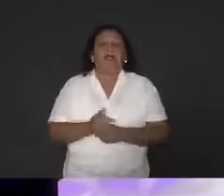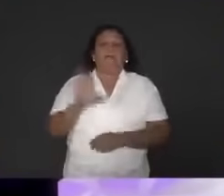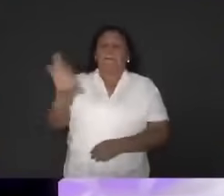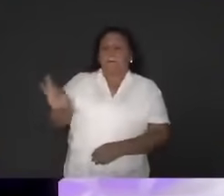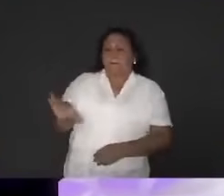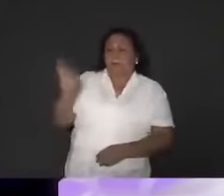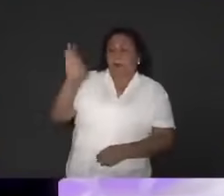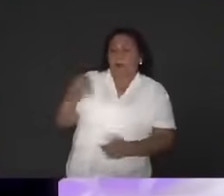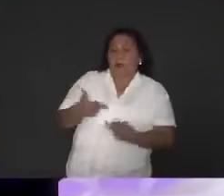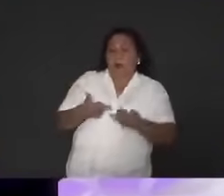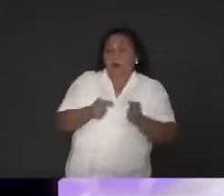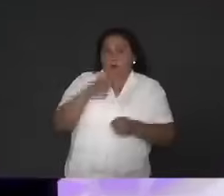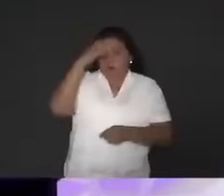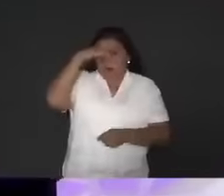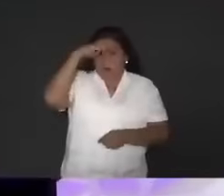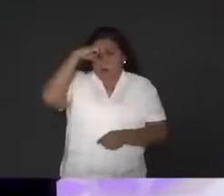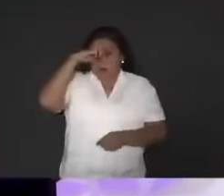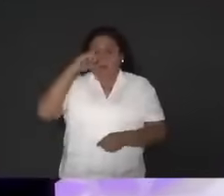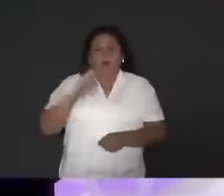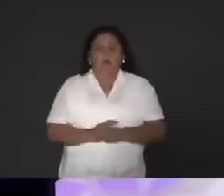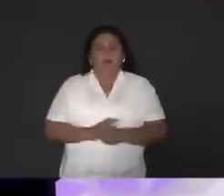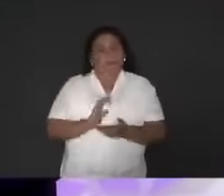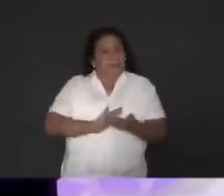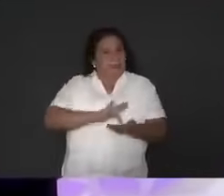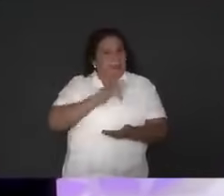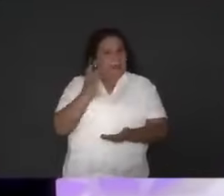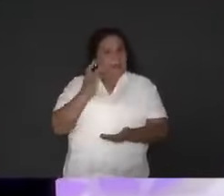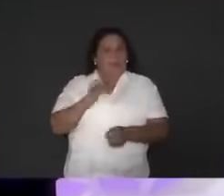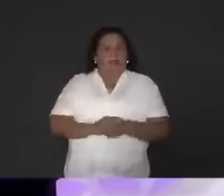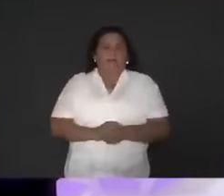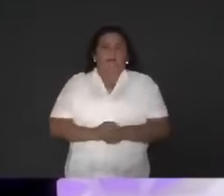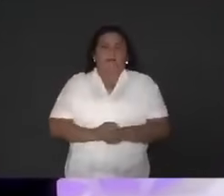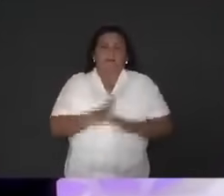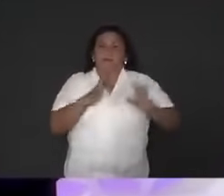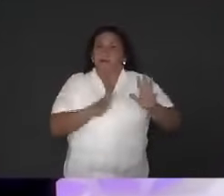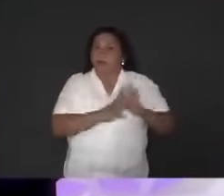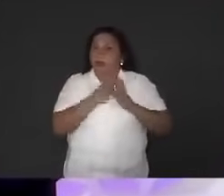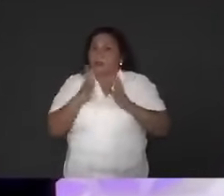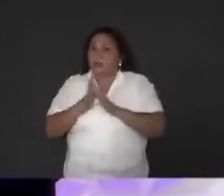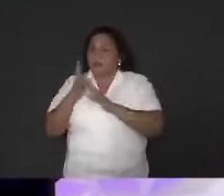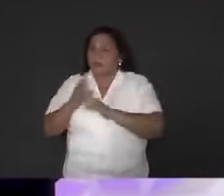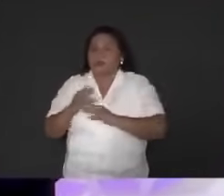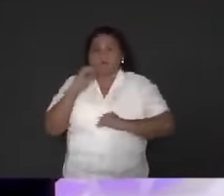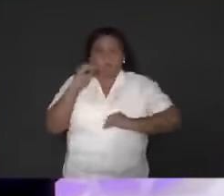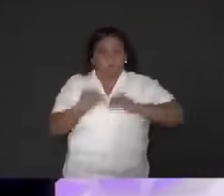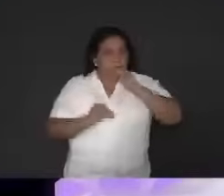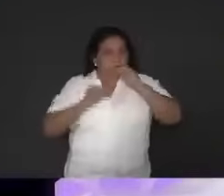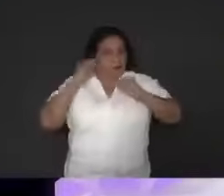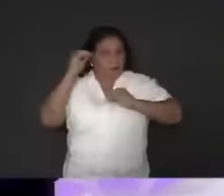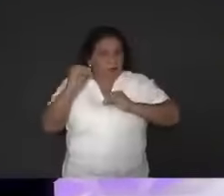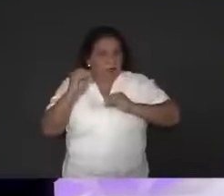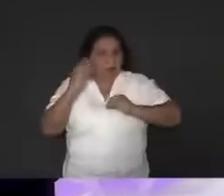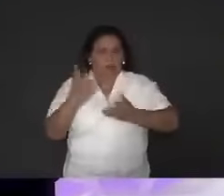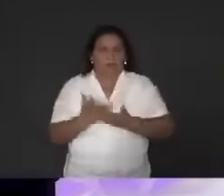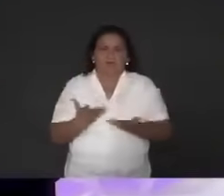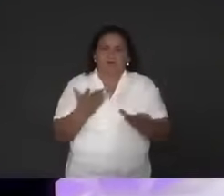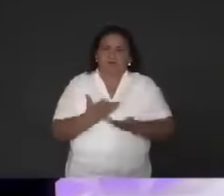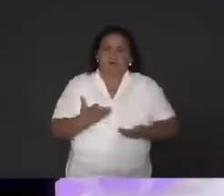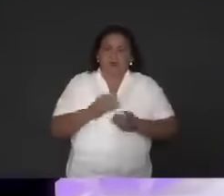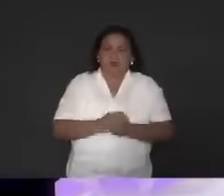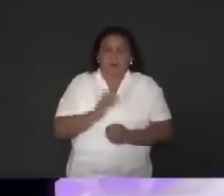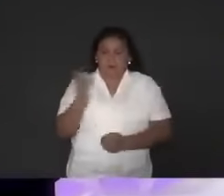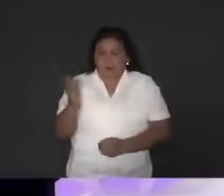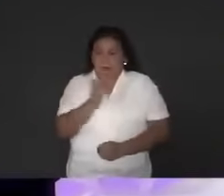seleccionada por un grupo de expertos y académicos a quienes les agradecemos el haber participado en este ejercicio democrático. Le toca el turno